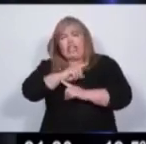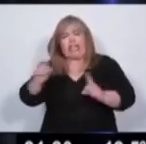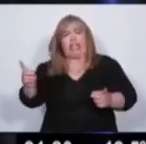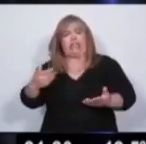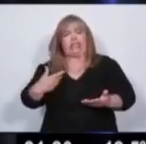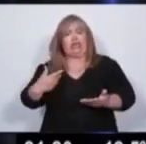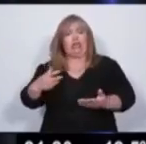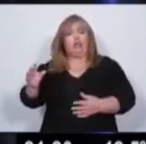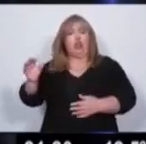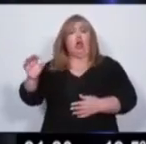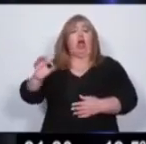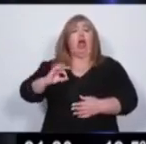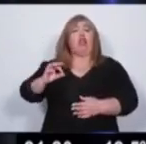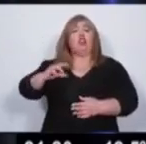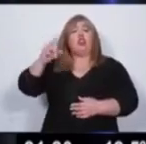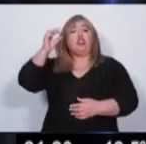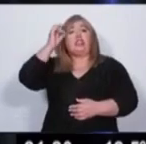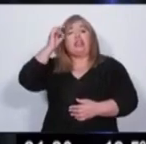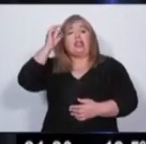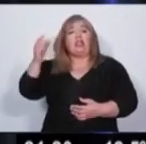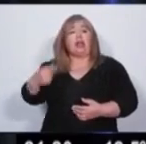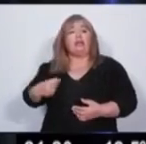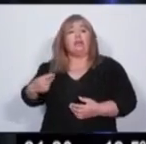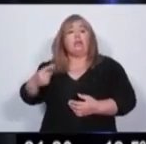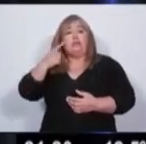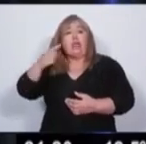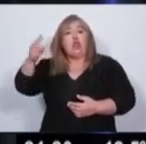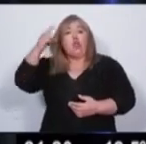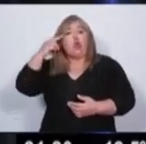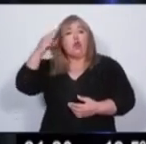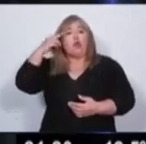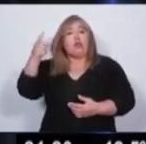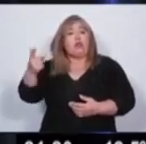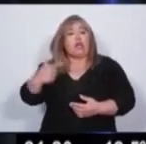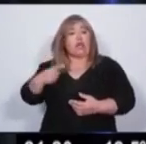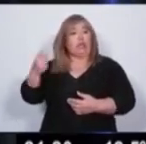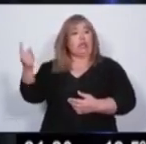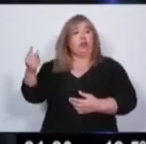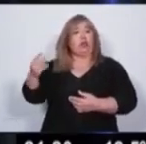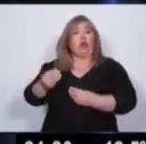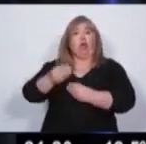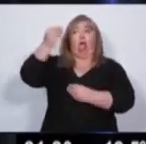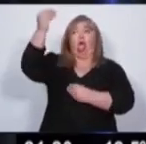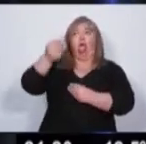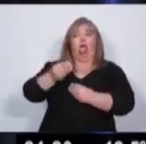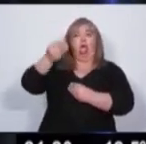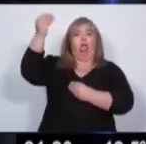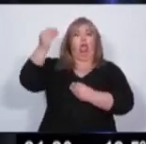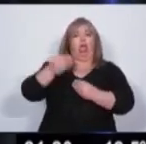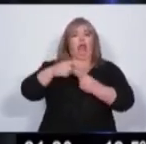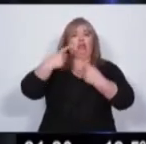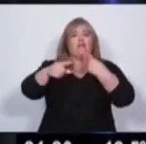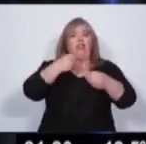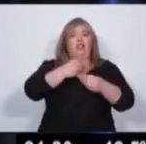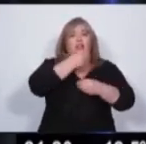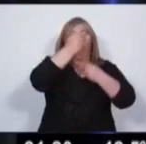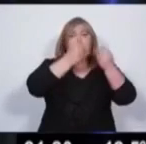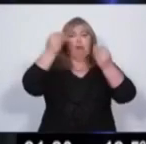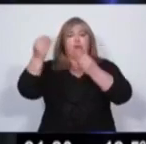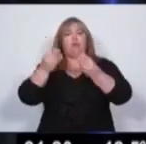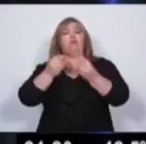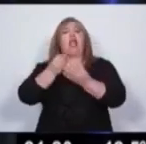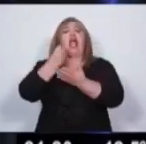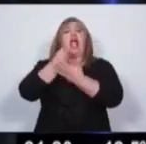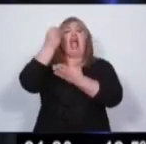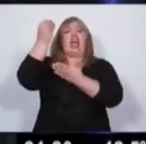interesado en 30 años de 1993 anda Este señor en la política subiendo bajando cambiándose el nombre Eso es lo que tenemos